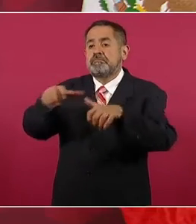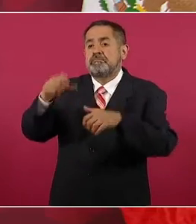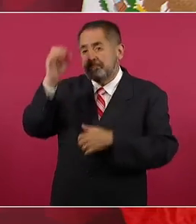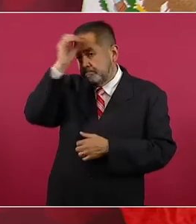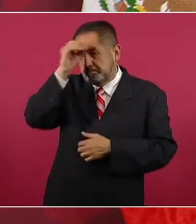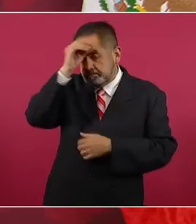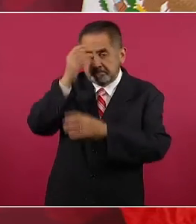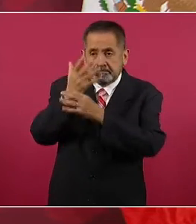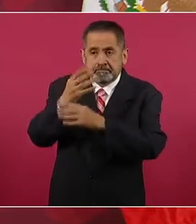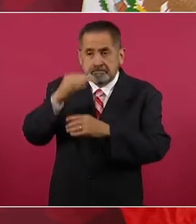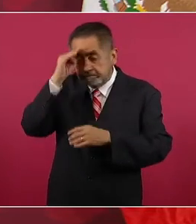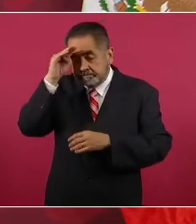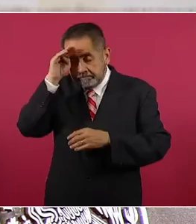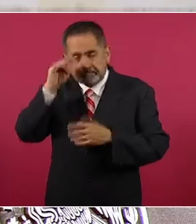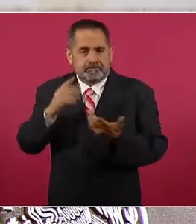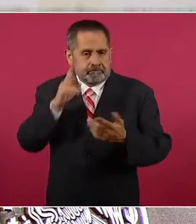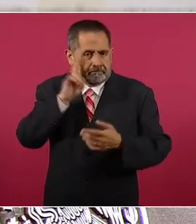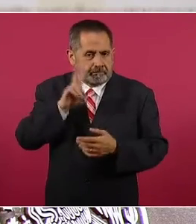Si yo